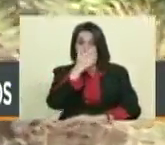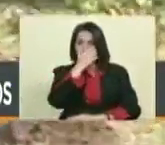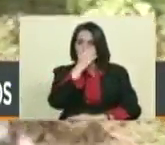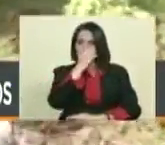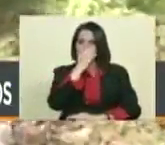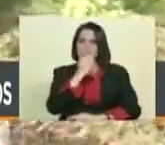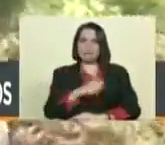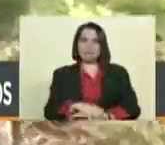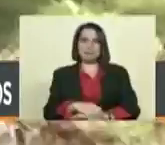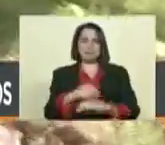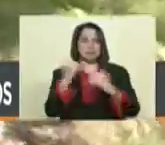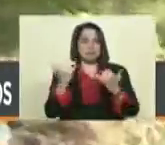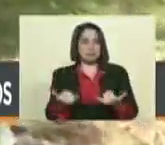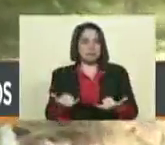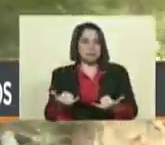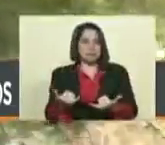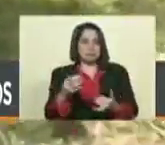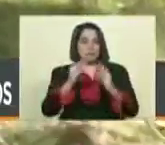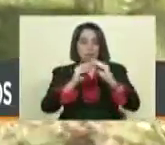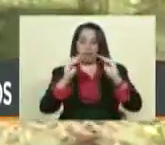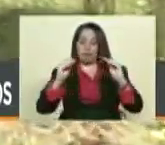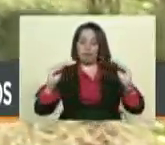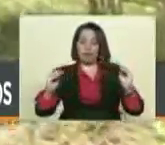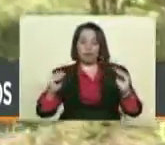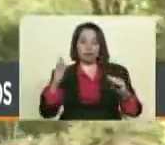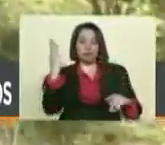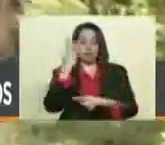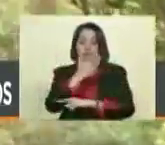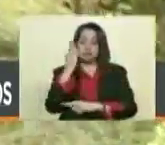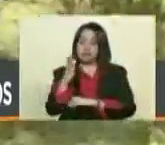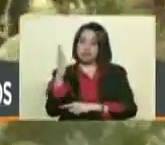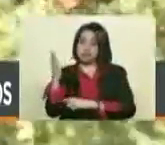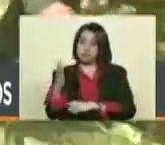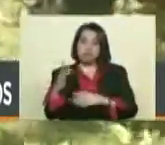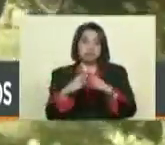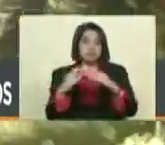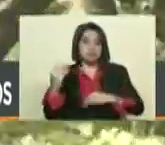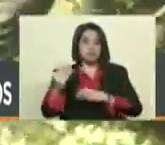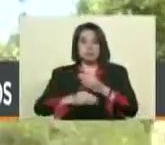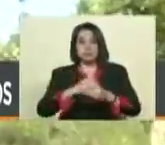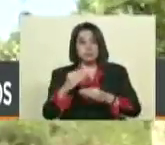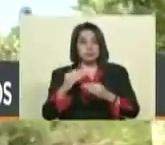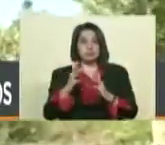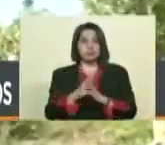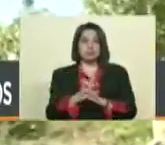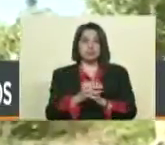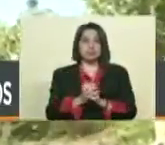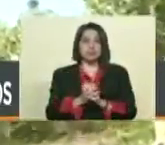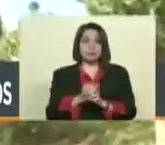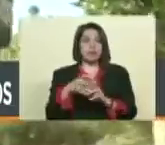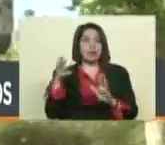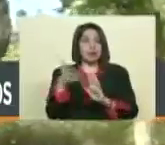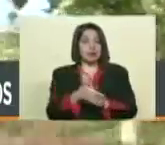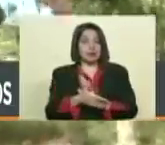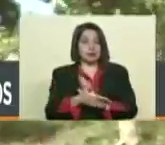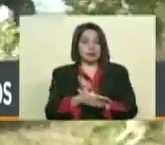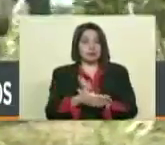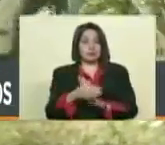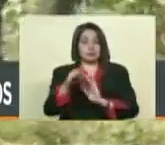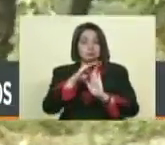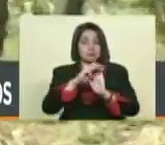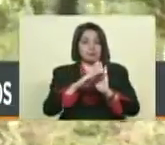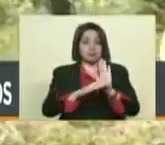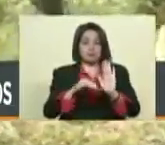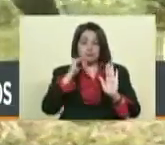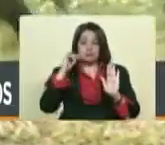cuales se le hizo el llamado de atención, se tomaron todas las acciones pertinentes al caso, se pasó la